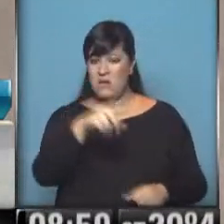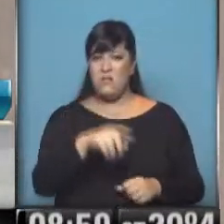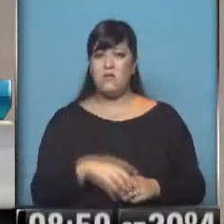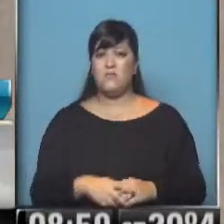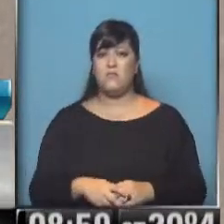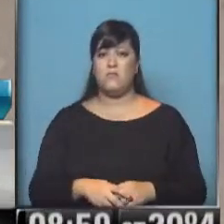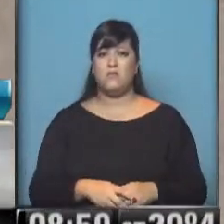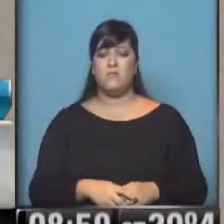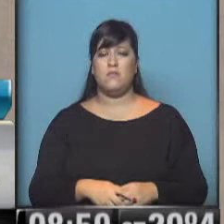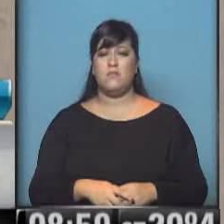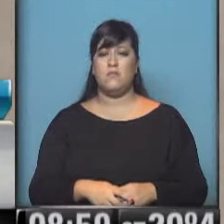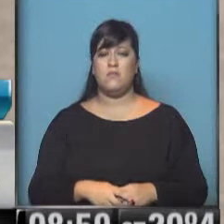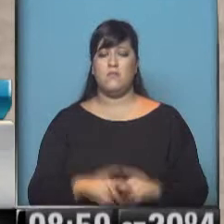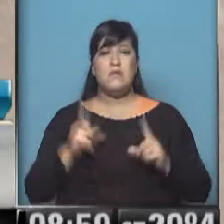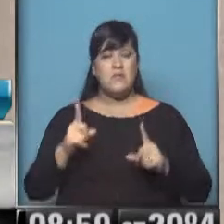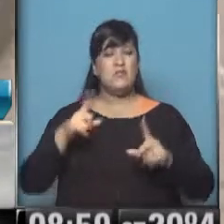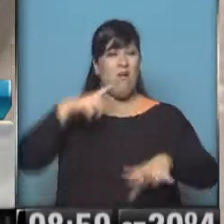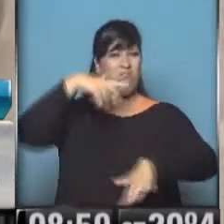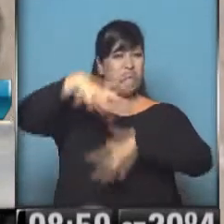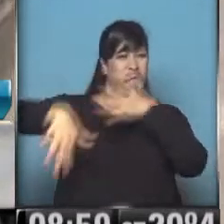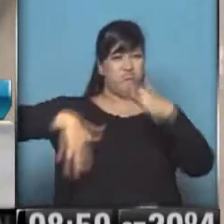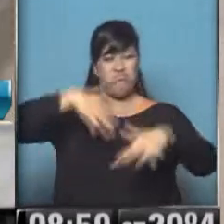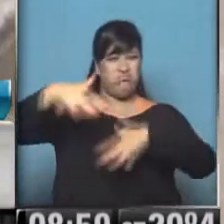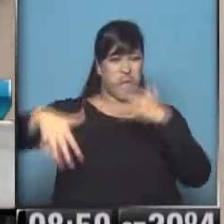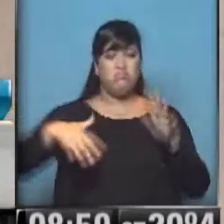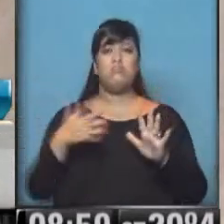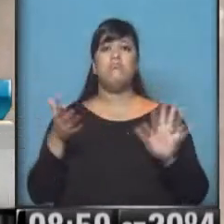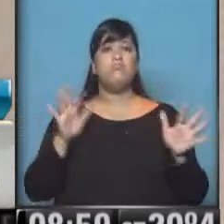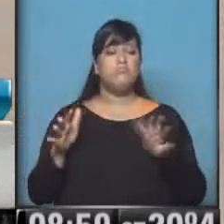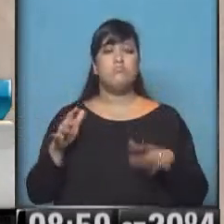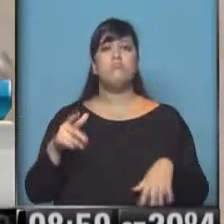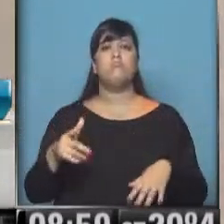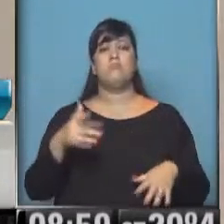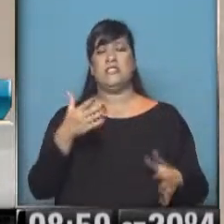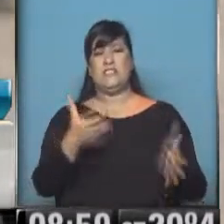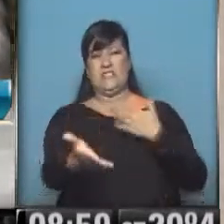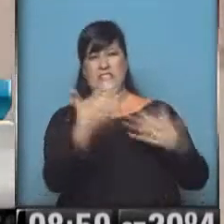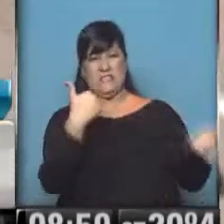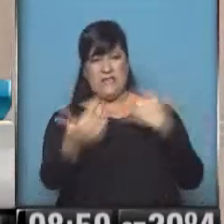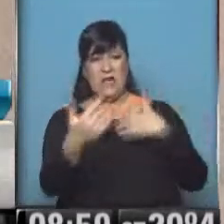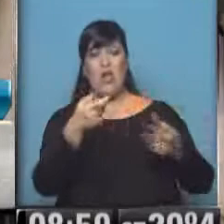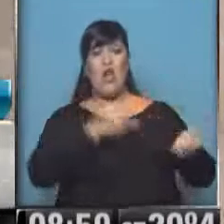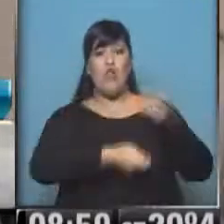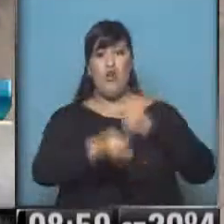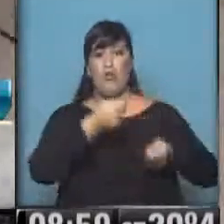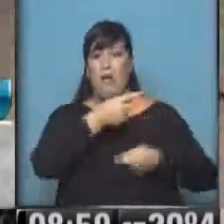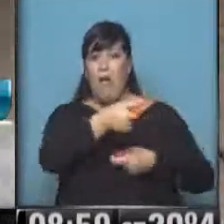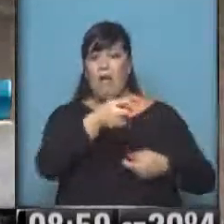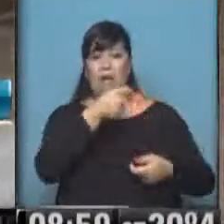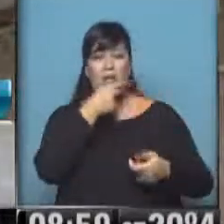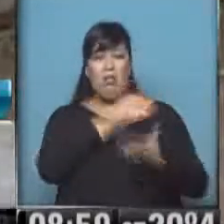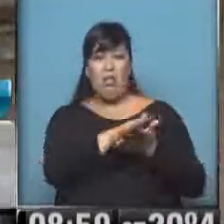y durante los incidentes repito se produjo el saqueo los locales han quedado absolutamente